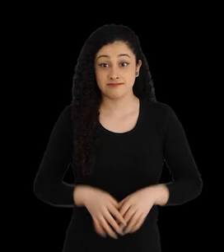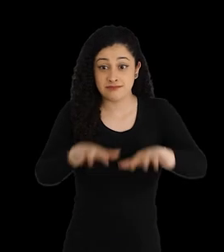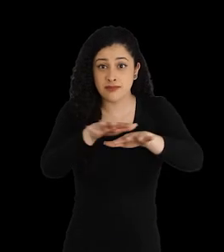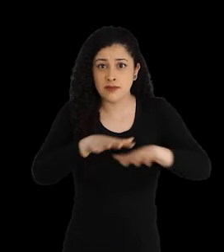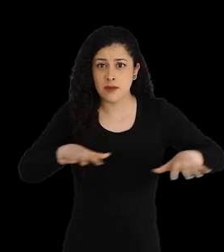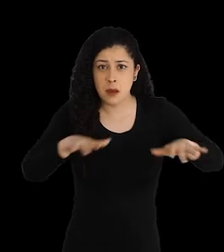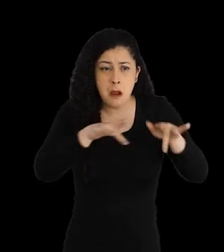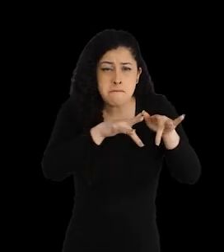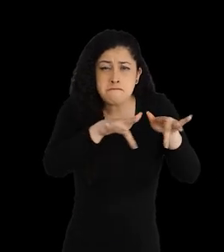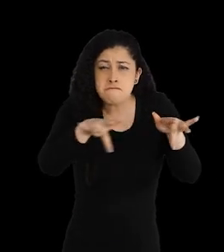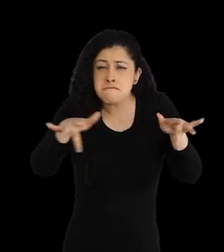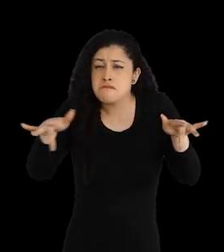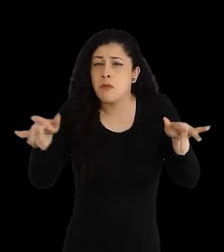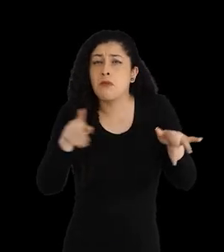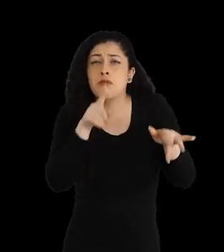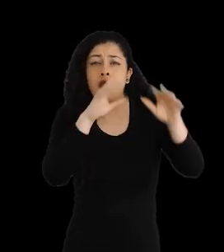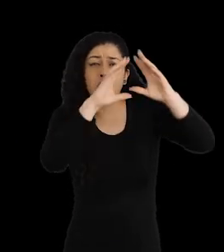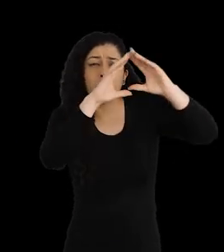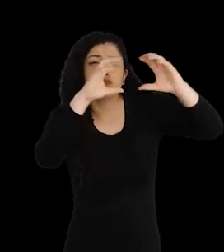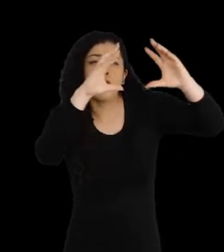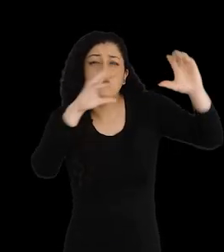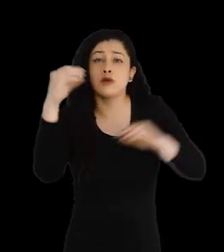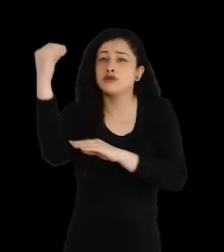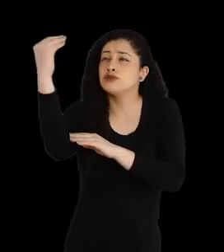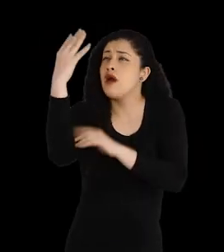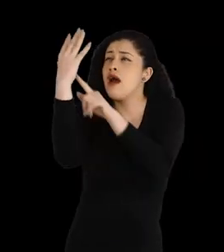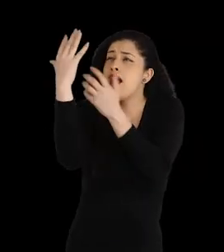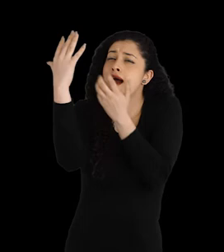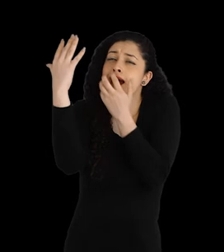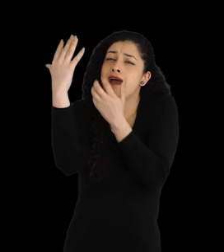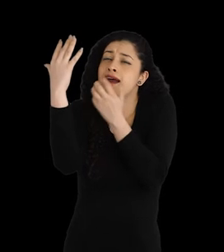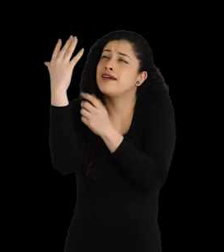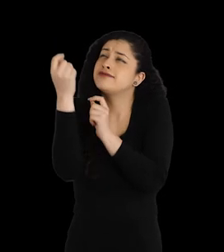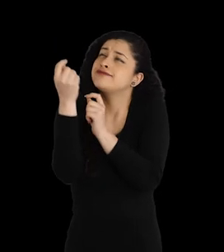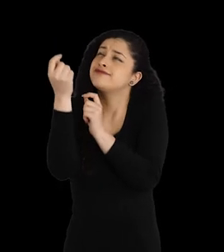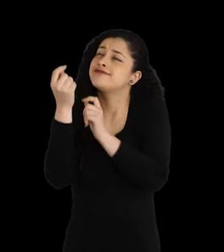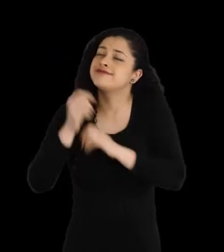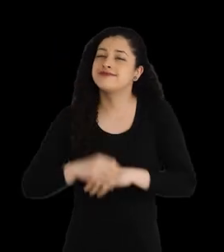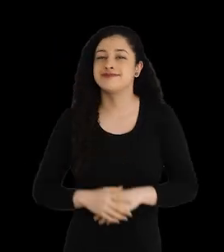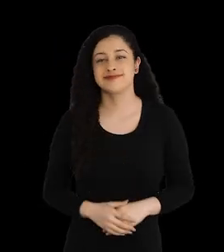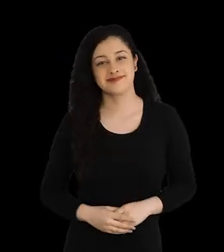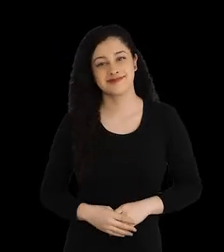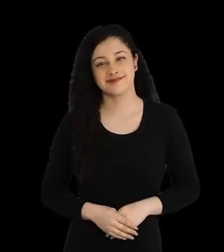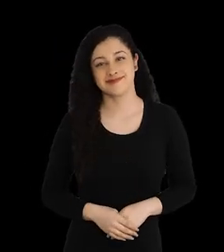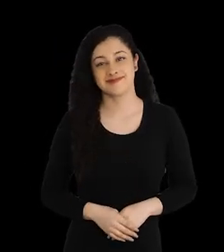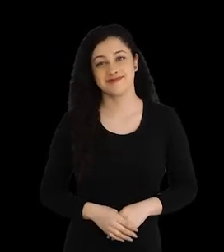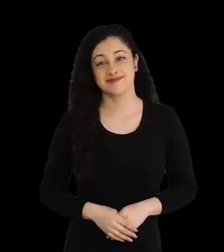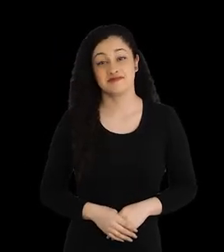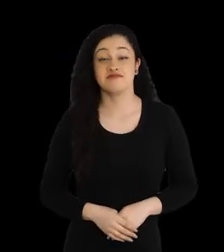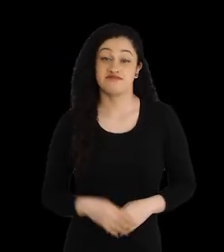en la nada, la luna es un tango y el sol está a dos tangos con distancia. Sobre fondo negro aparece el logo de mi pit, voz en